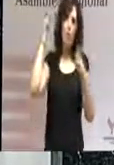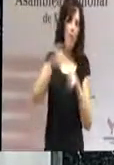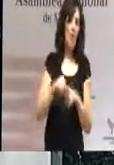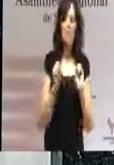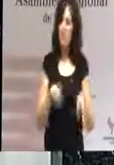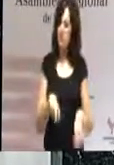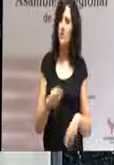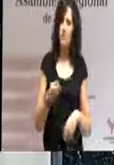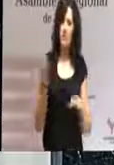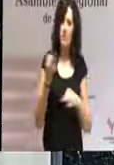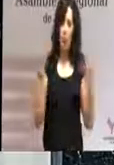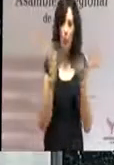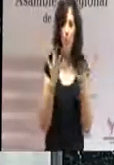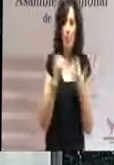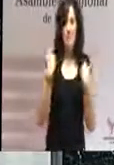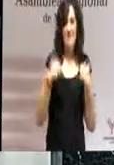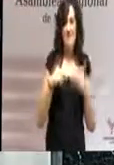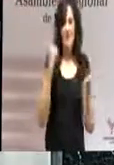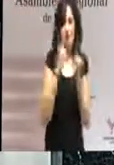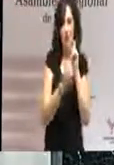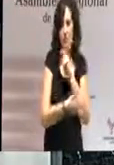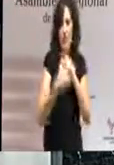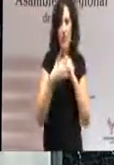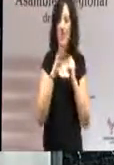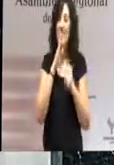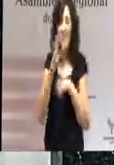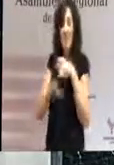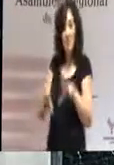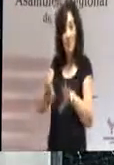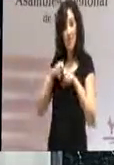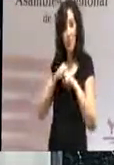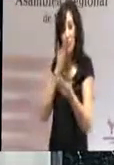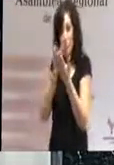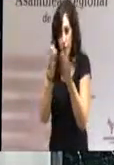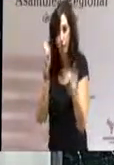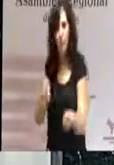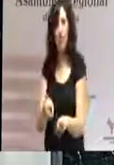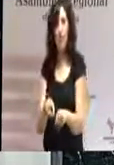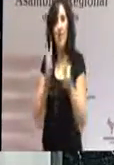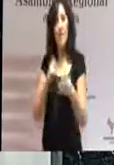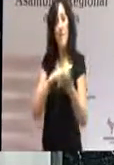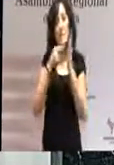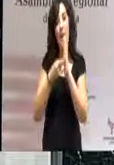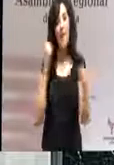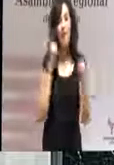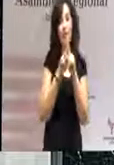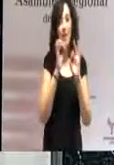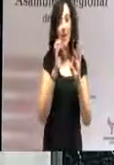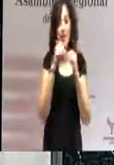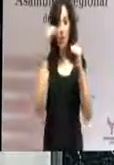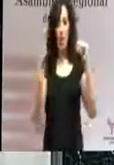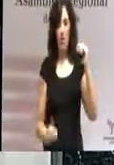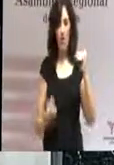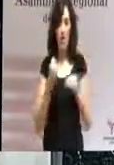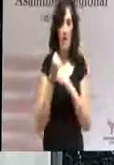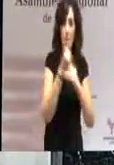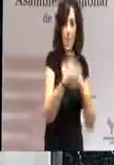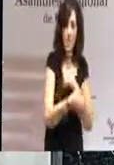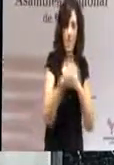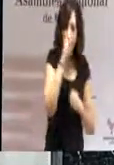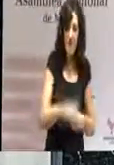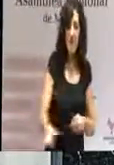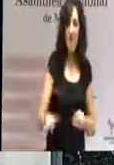pobreza. Le reclamo lo que le pedí en su investidura: aumentar los planes contra la desigualdad, en apoyo a la infancia, a